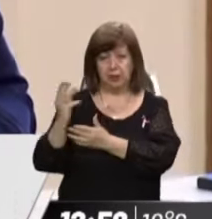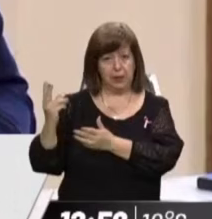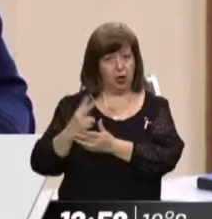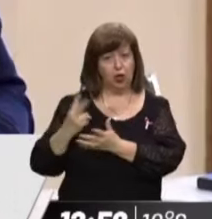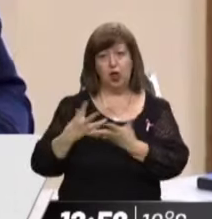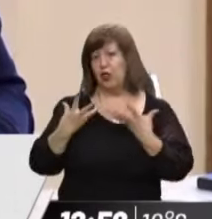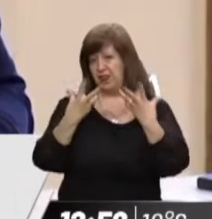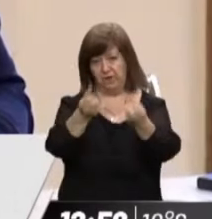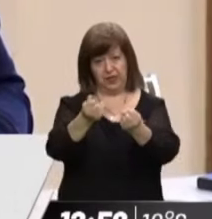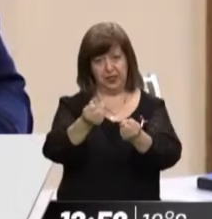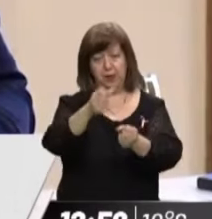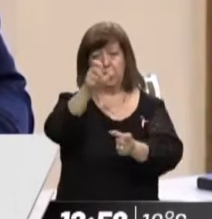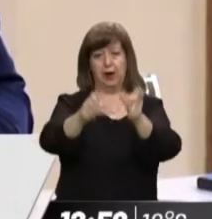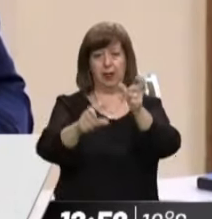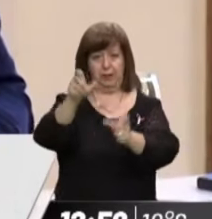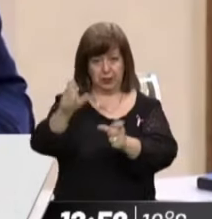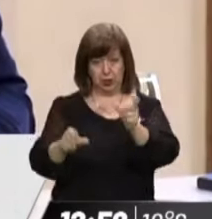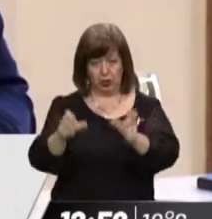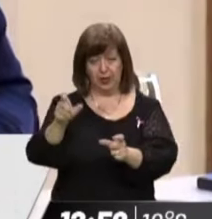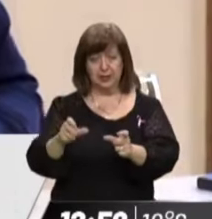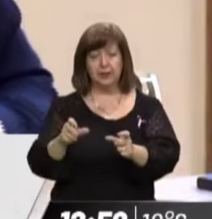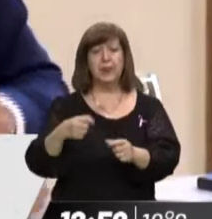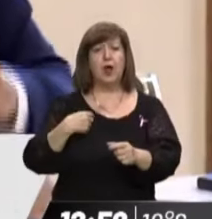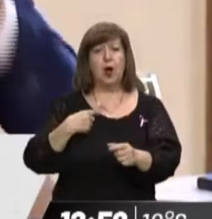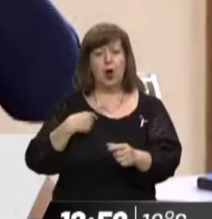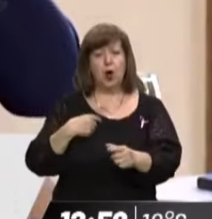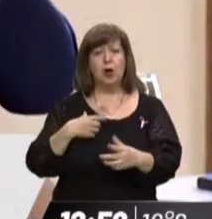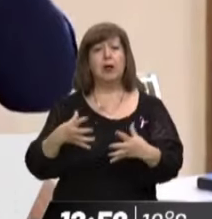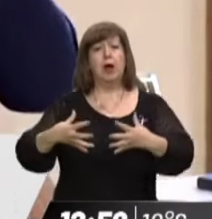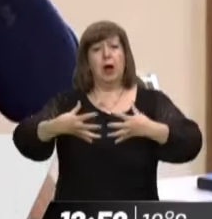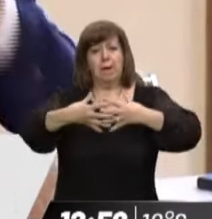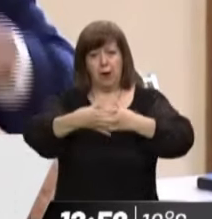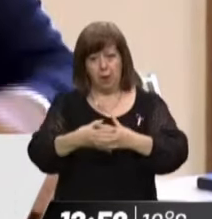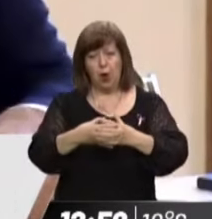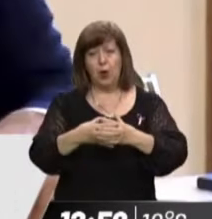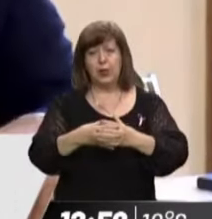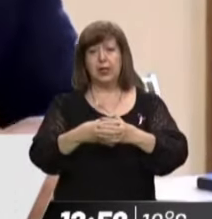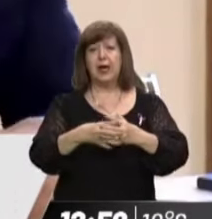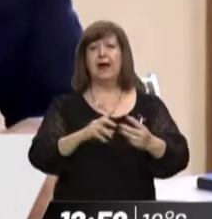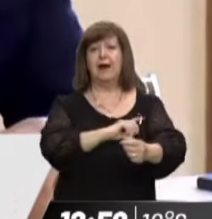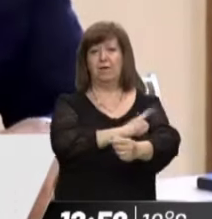a defender. Hoy creemos que hay que aunar fuerzas para un objetivo superior.